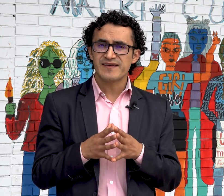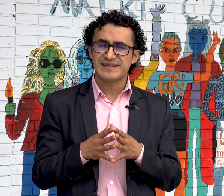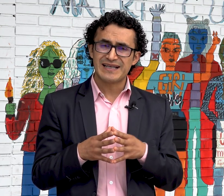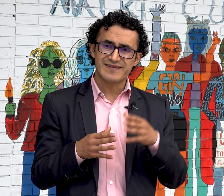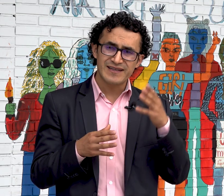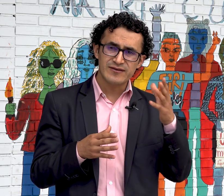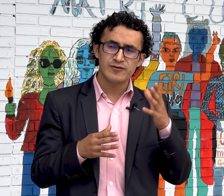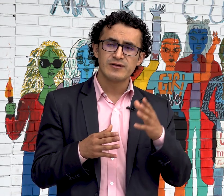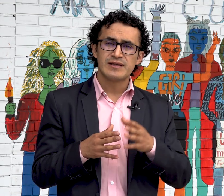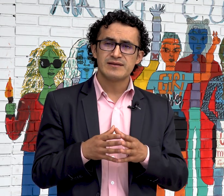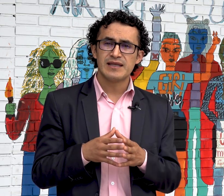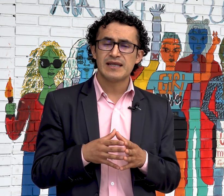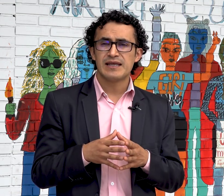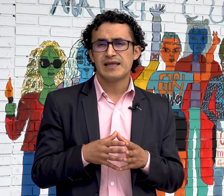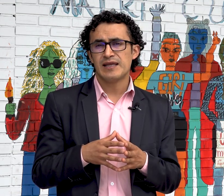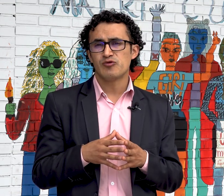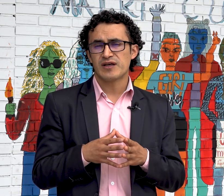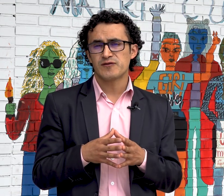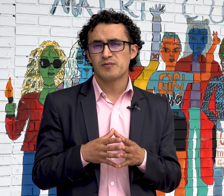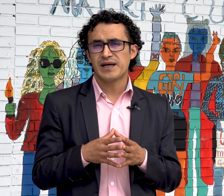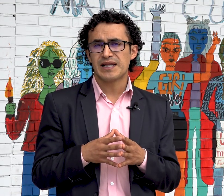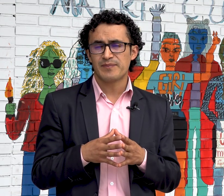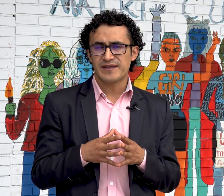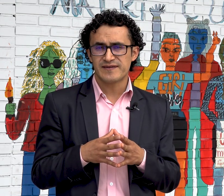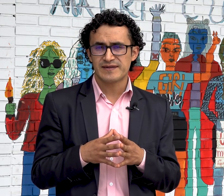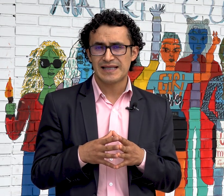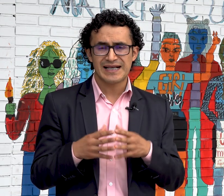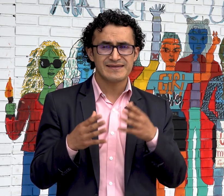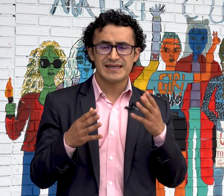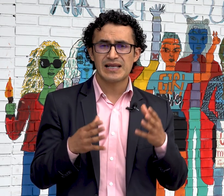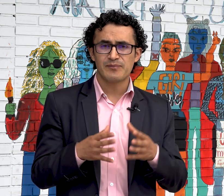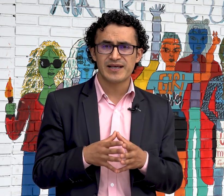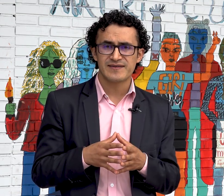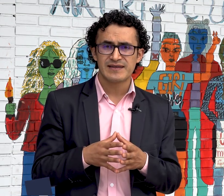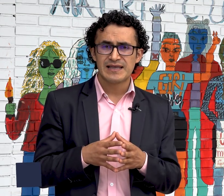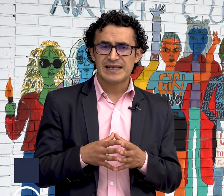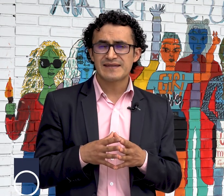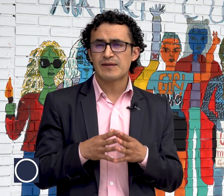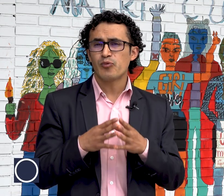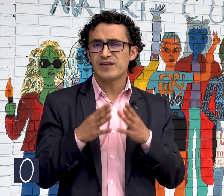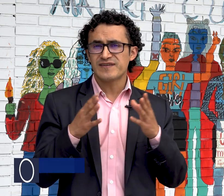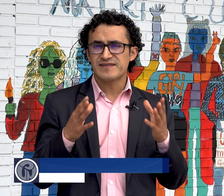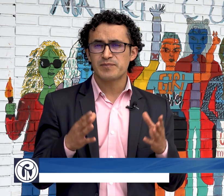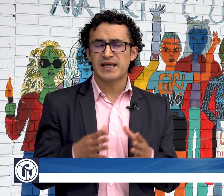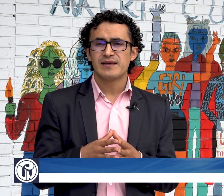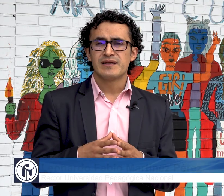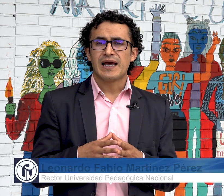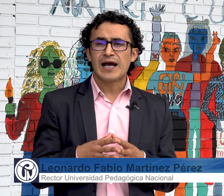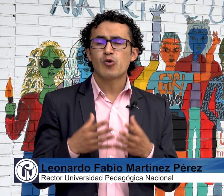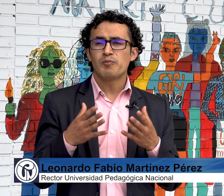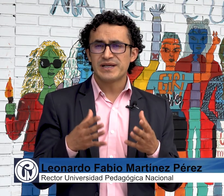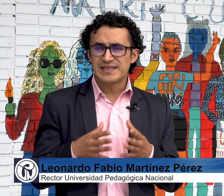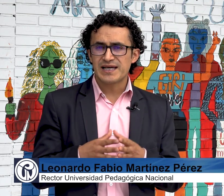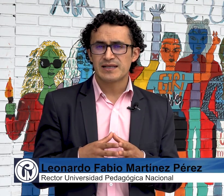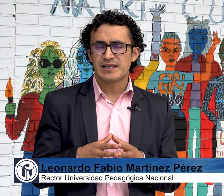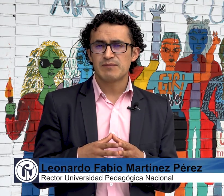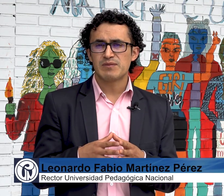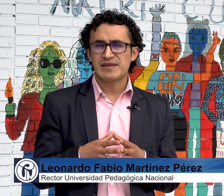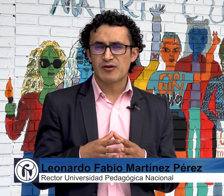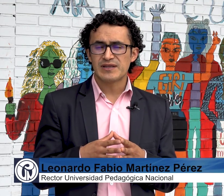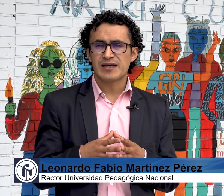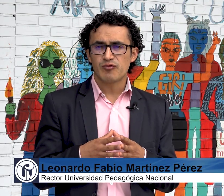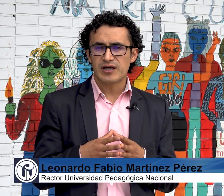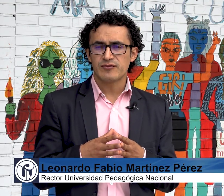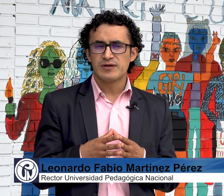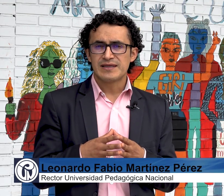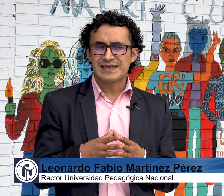la paz en el Centro de Educación para la Paz, la Cátedra de la Paz, las apuestas para acompañar la